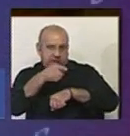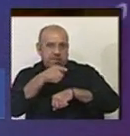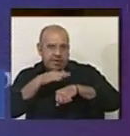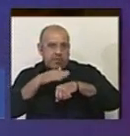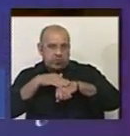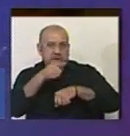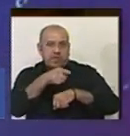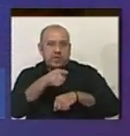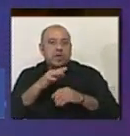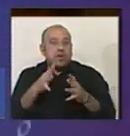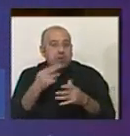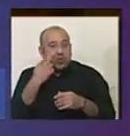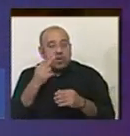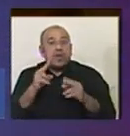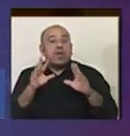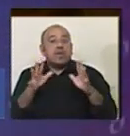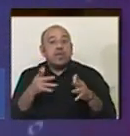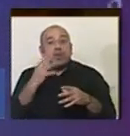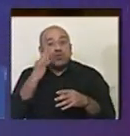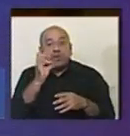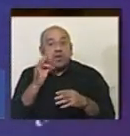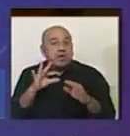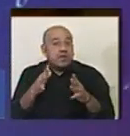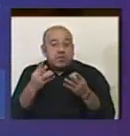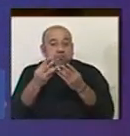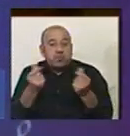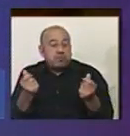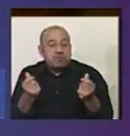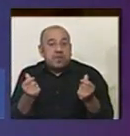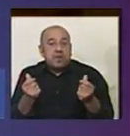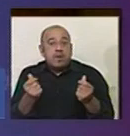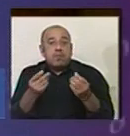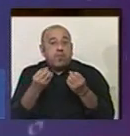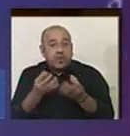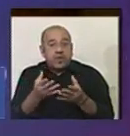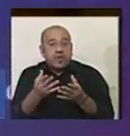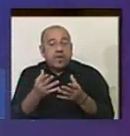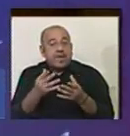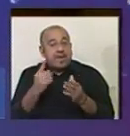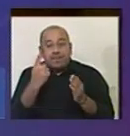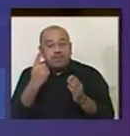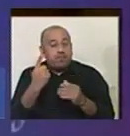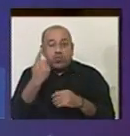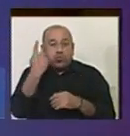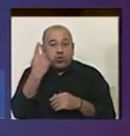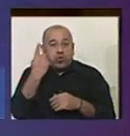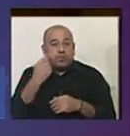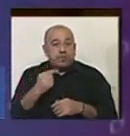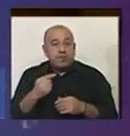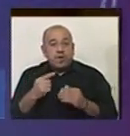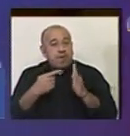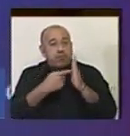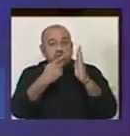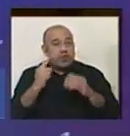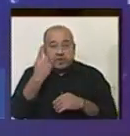nunca existió, que es la posibilidad de que desaparezca. O sea, el elemento de la sustentabilidad ya dejó de ser